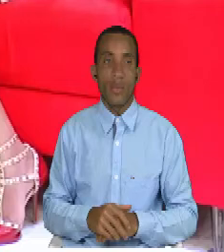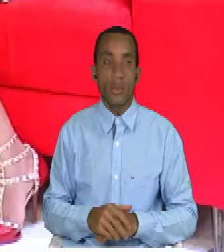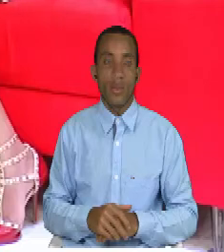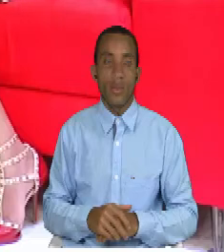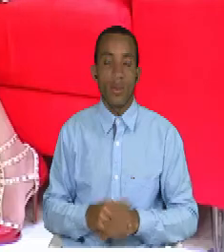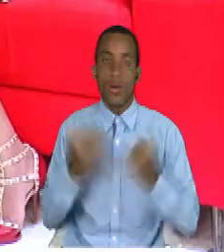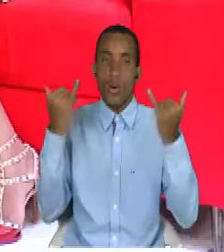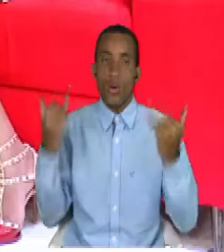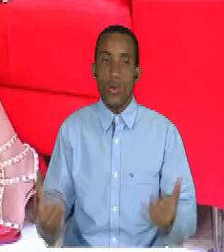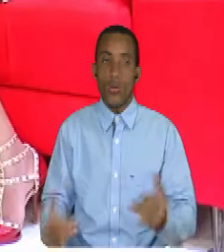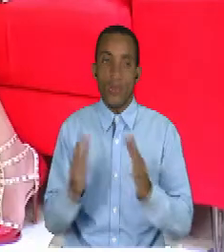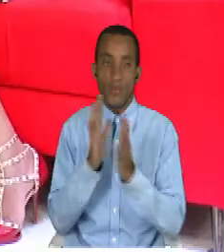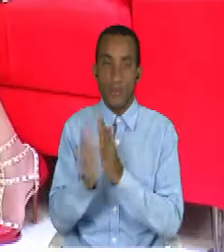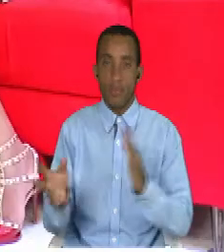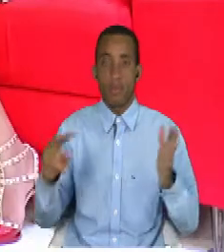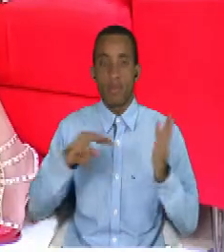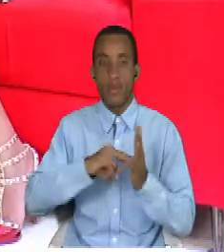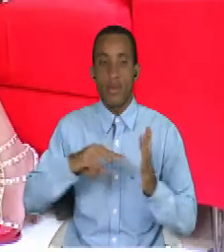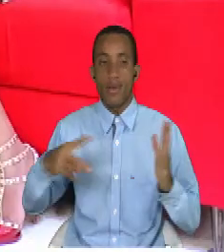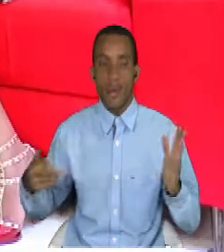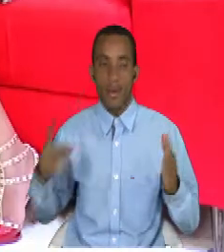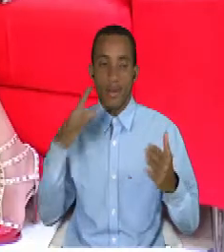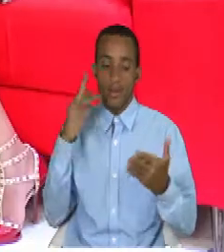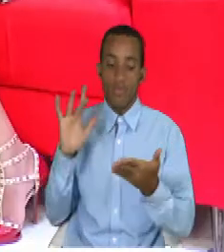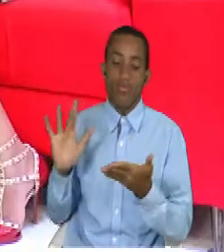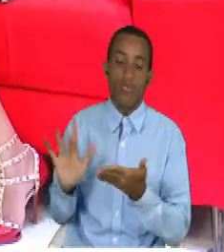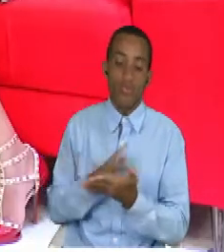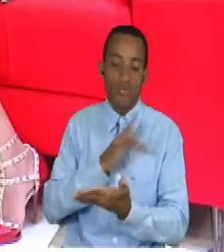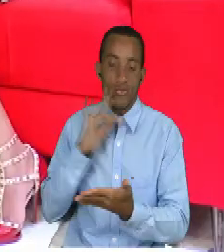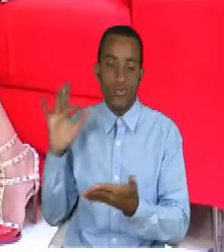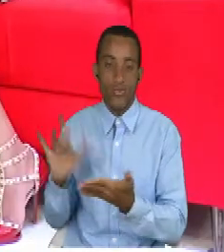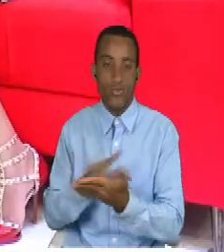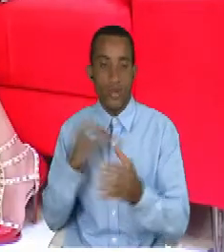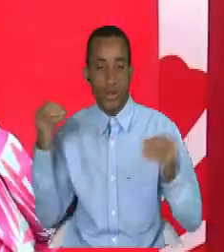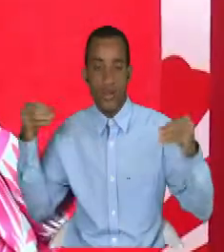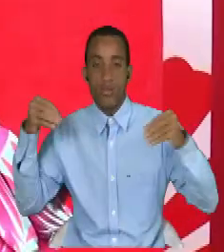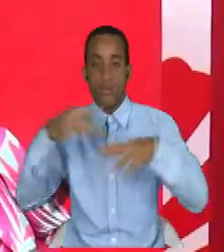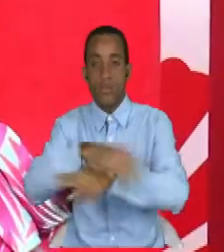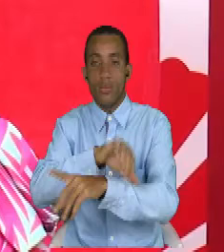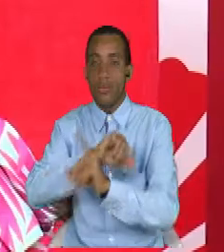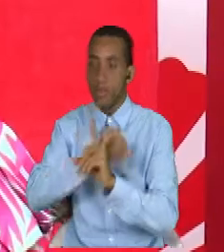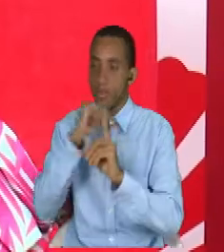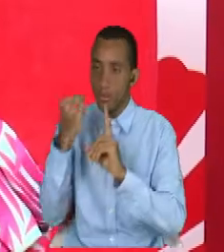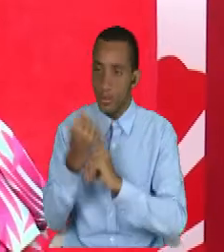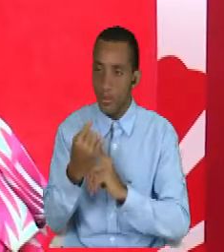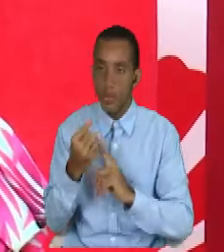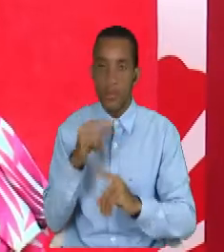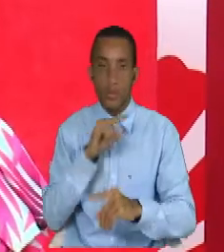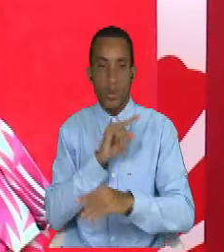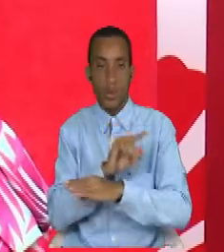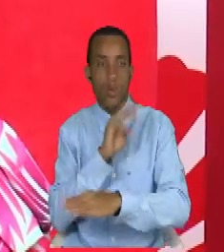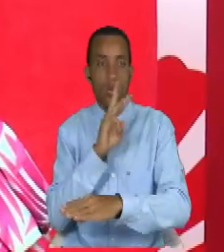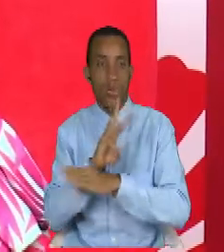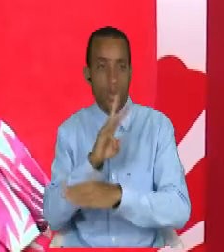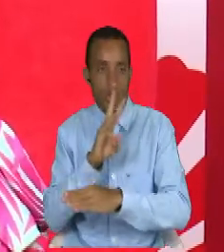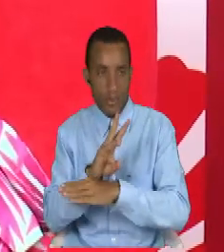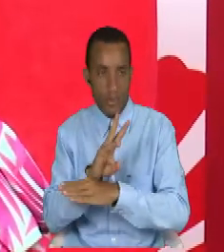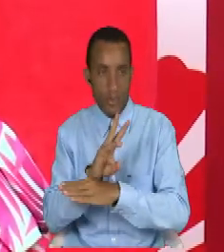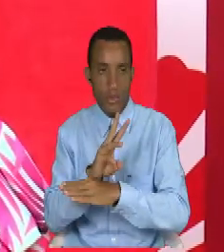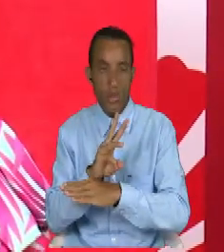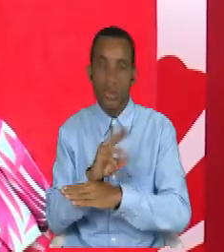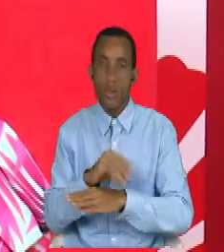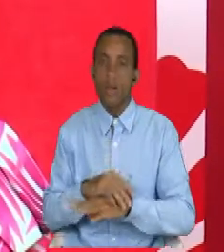era digital en donde todos lo estamos manejando con nuestras redes sociales por las páginas web de pronto cuál es esa importancia de